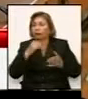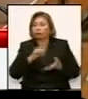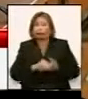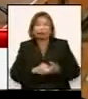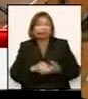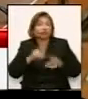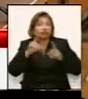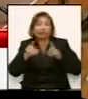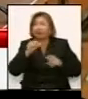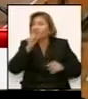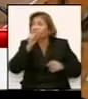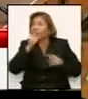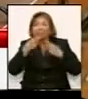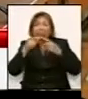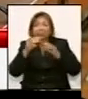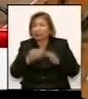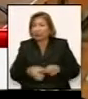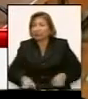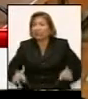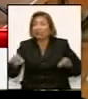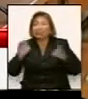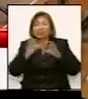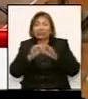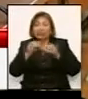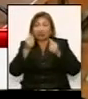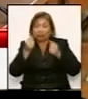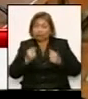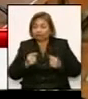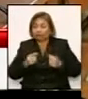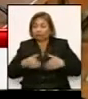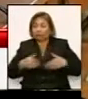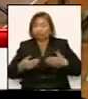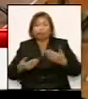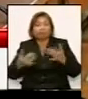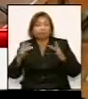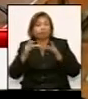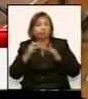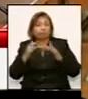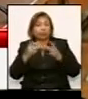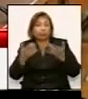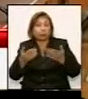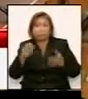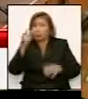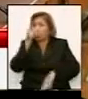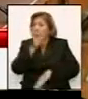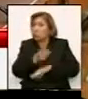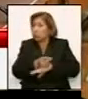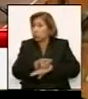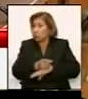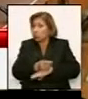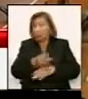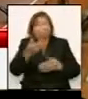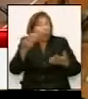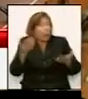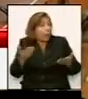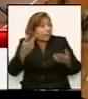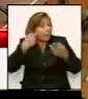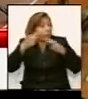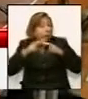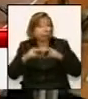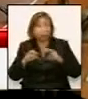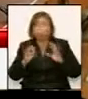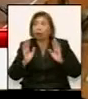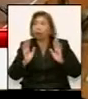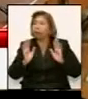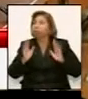periodistas a veces es muy importante poder tener el anonimato para hacer un tipo de denuncia o para llevar alguna investigación pero también